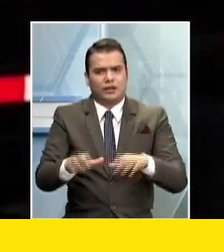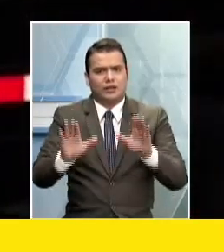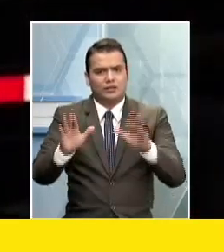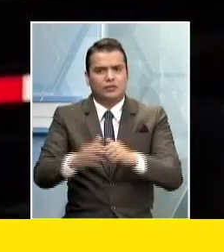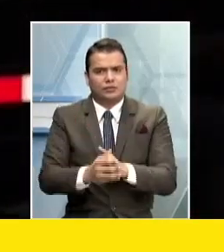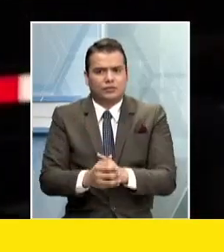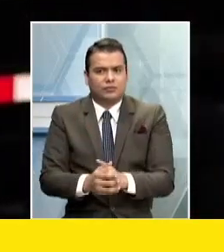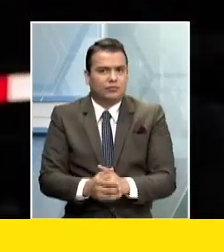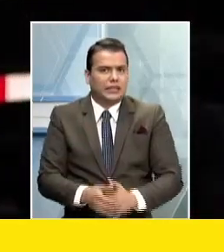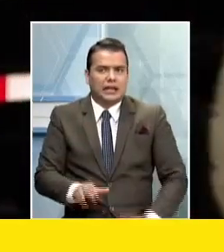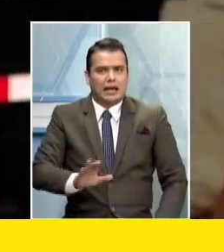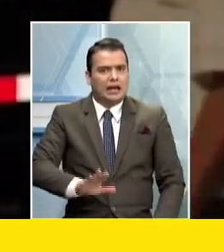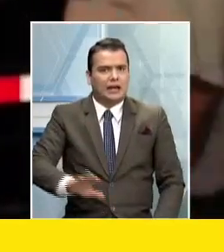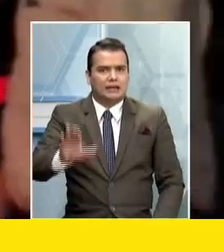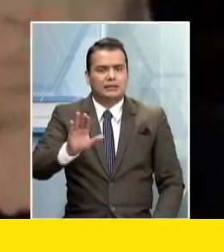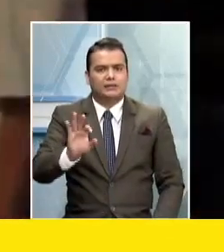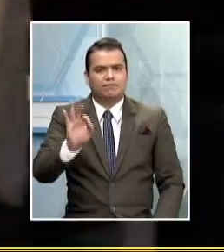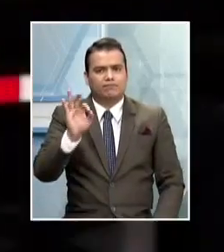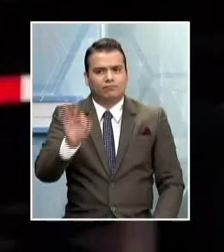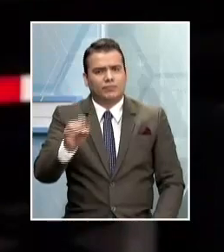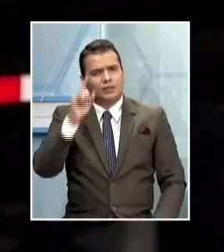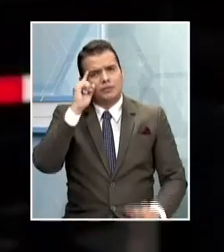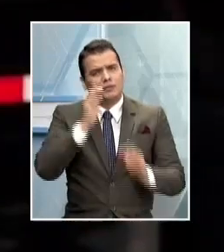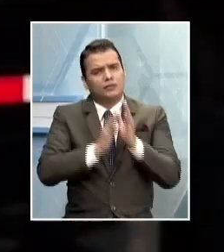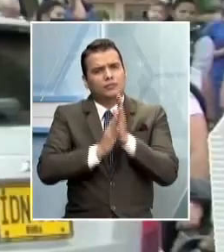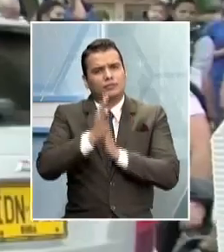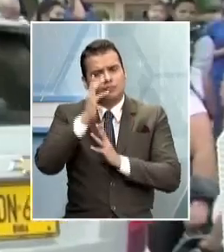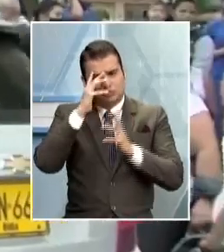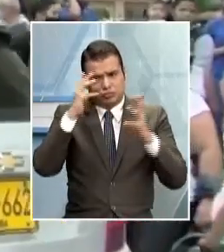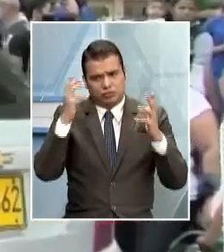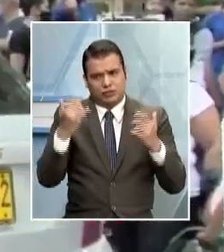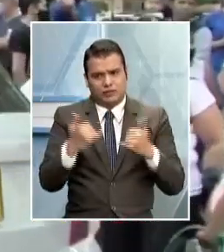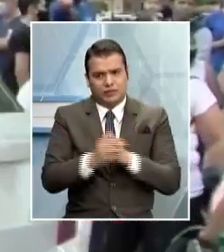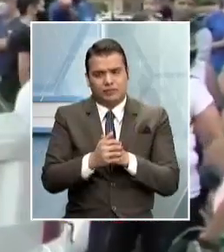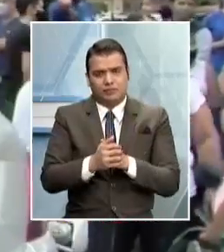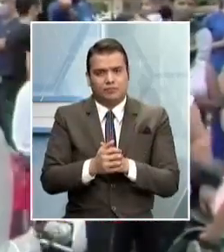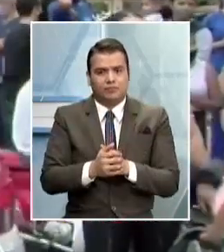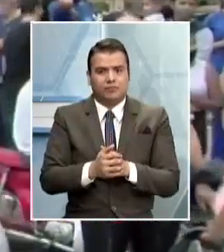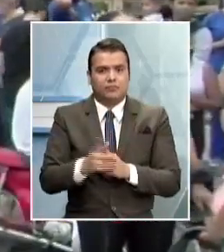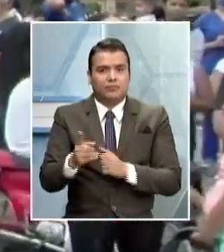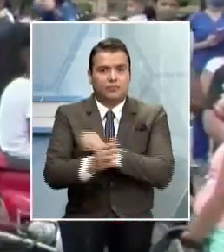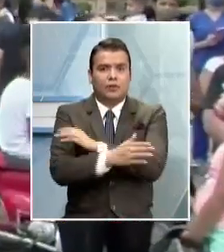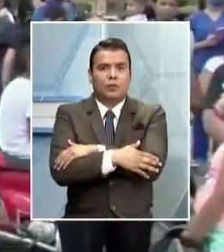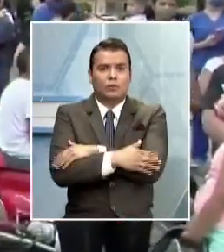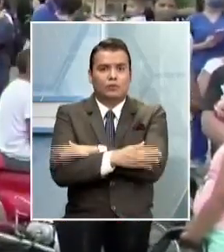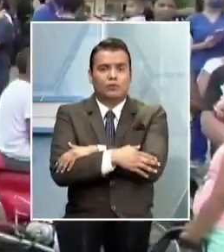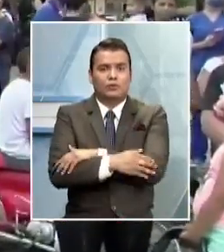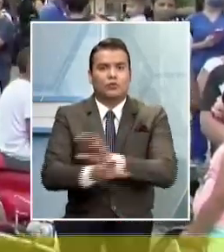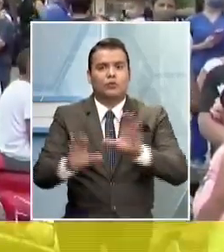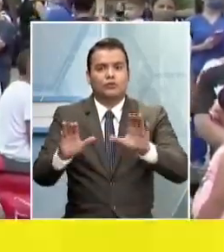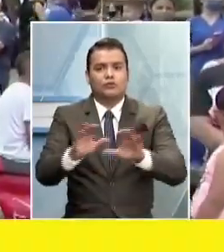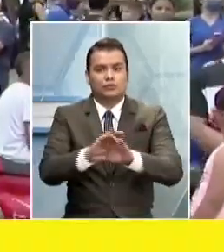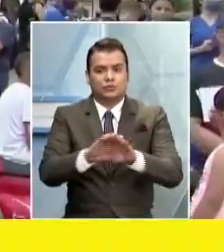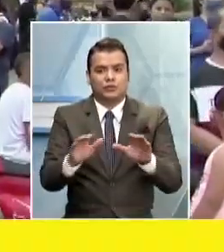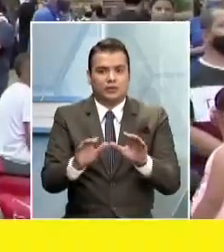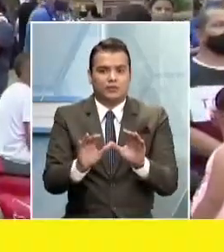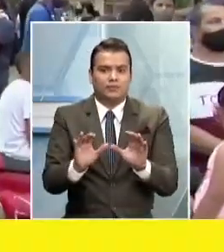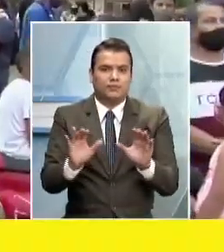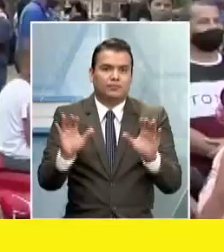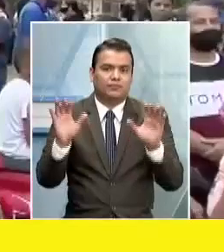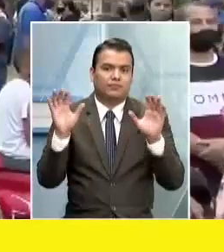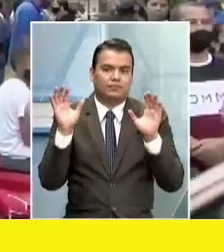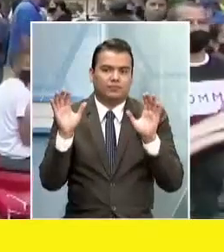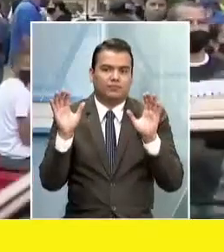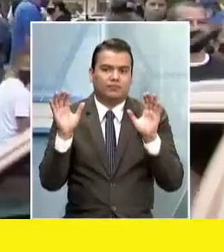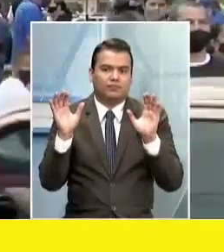definitivamente muy... con muchos sueños, muchas metas. Muchacho juicioso porque pues hay un dicho que dice, hijo de tigre